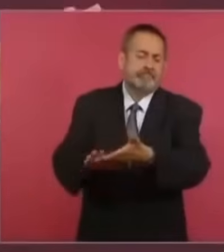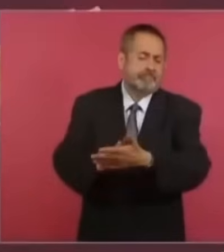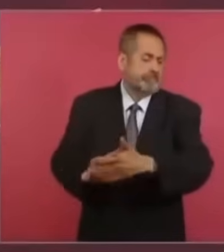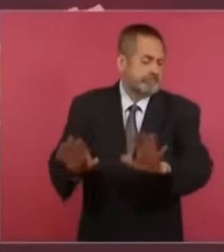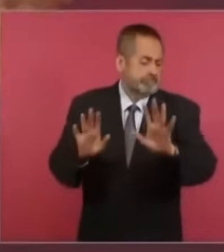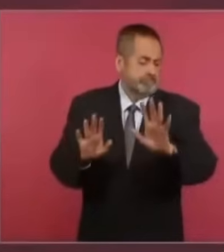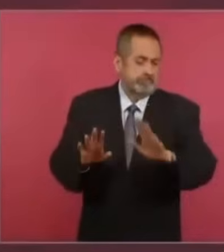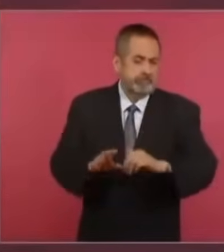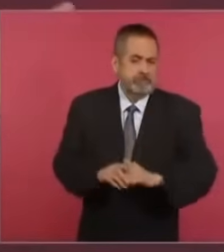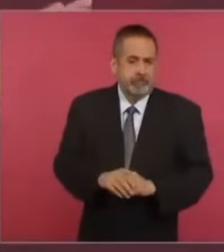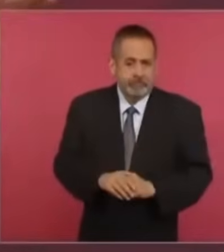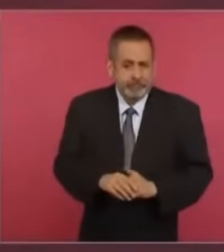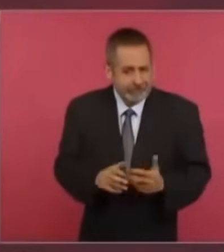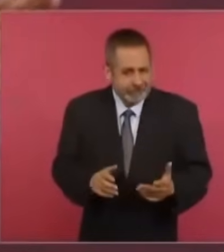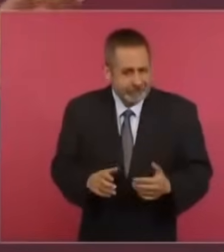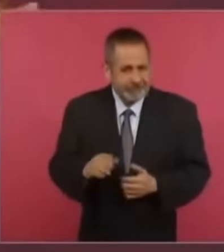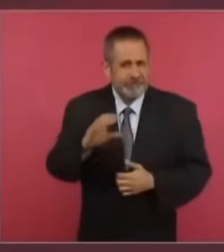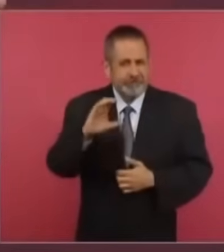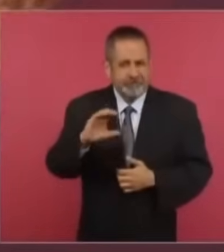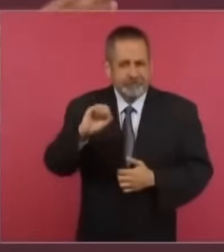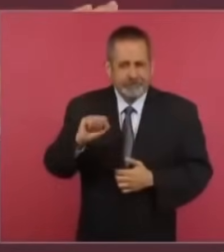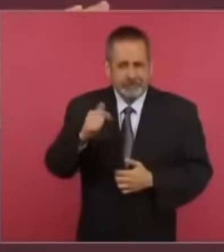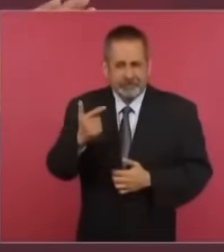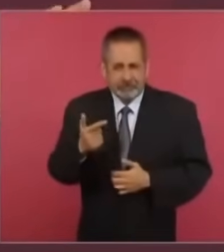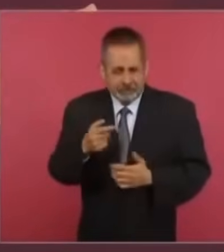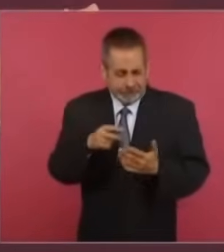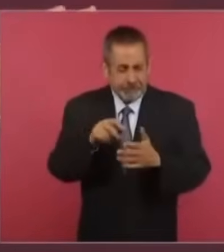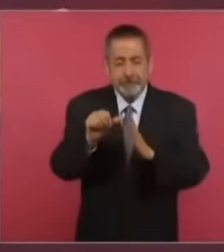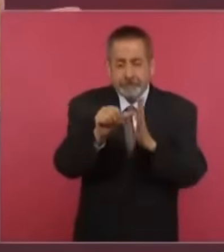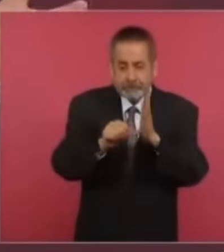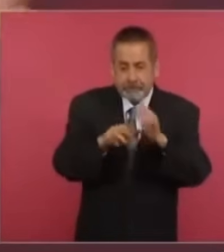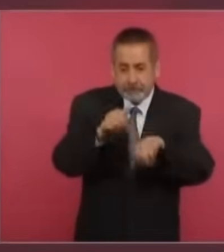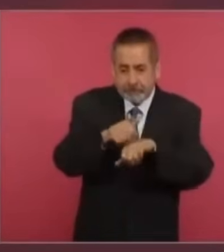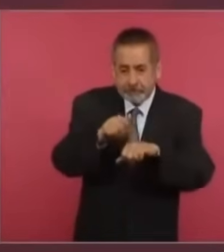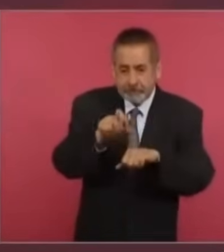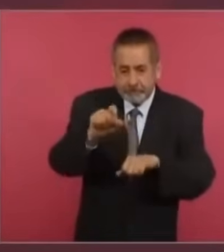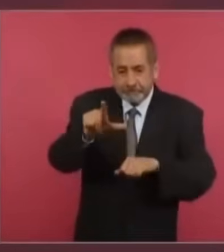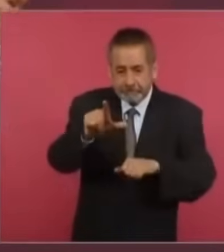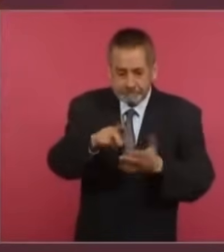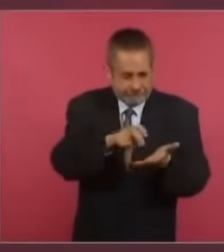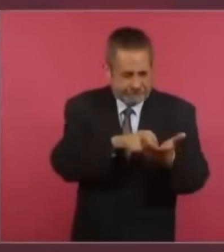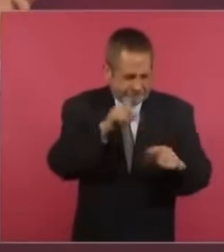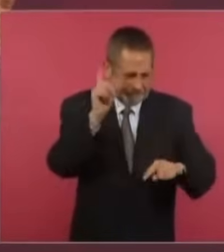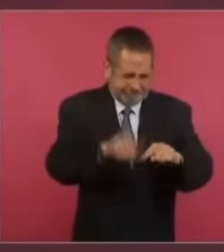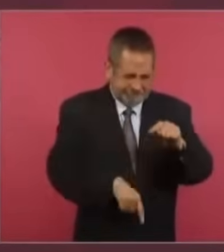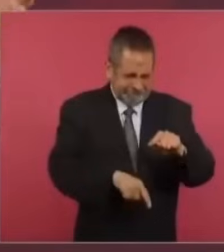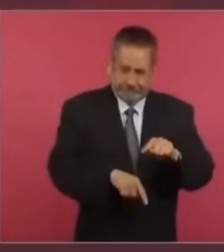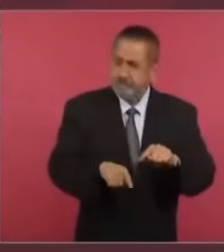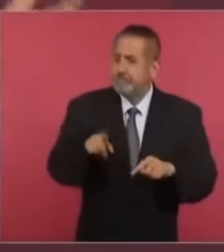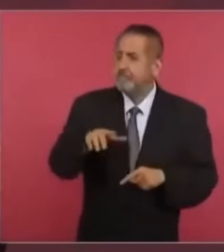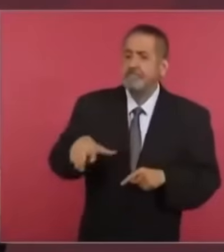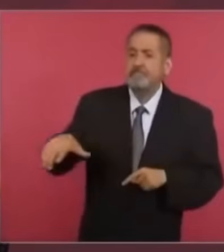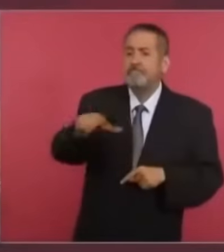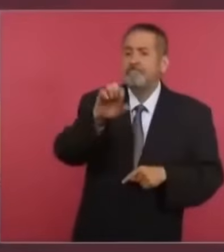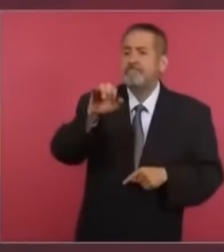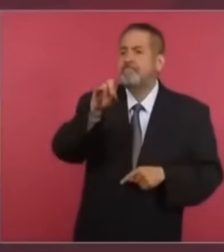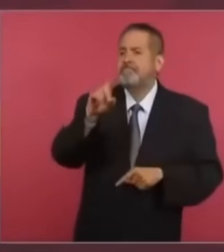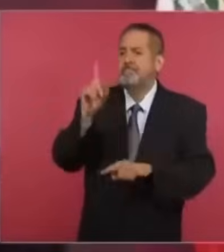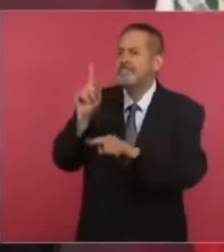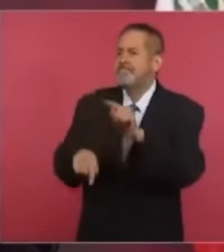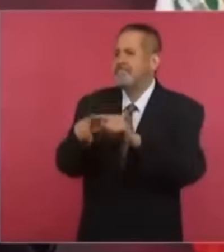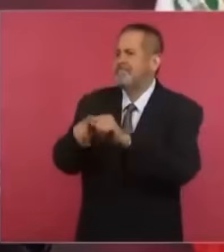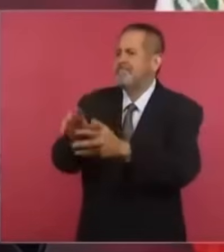O sea, Salinas reforma el artículo 27 y pone las tierras ejidales al mercado.